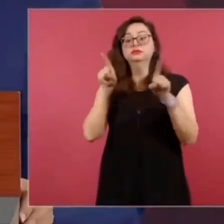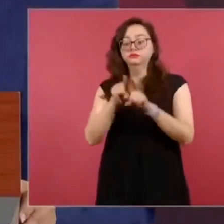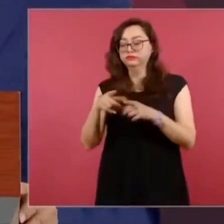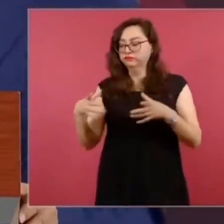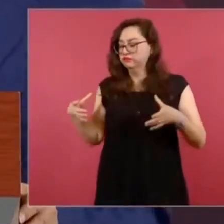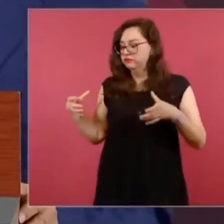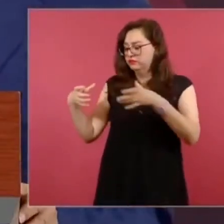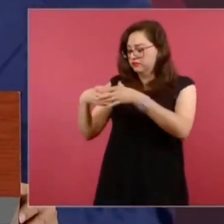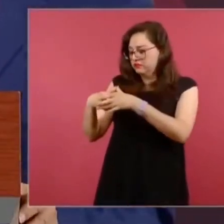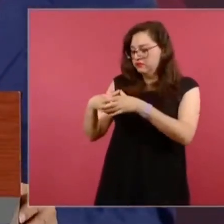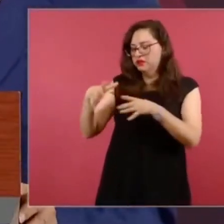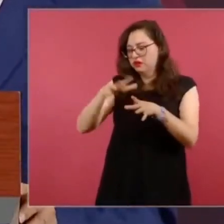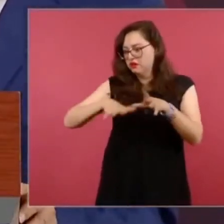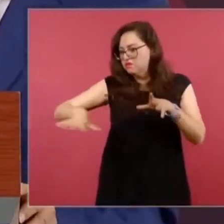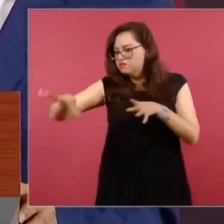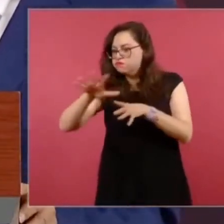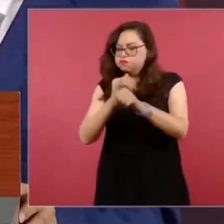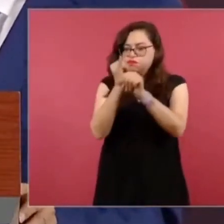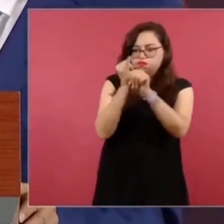antropólogos,